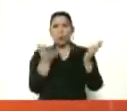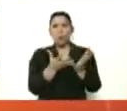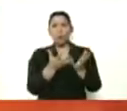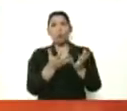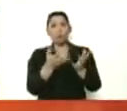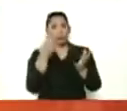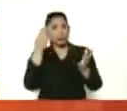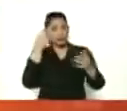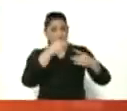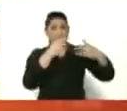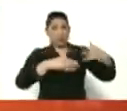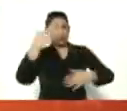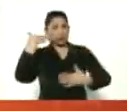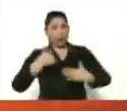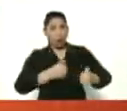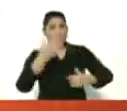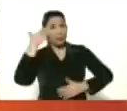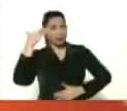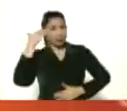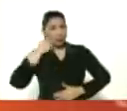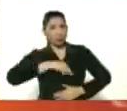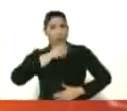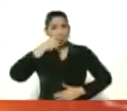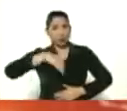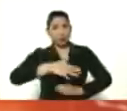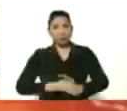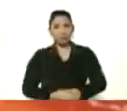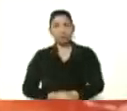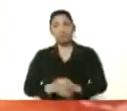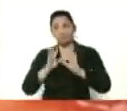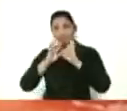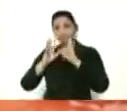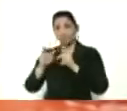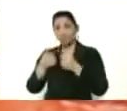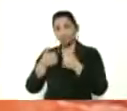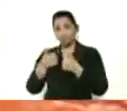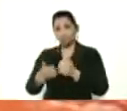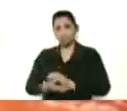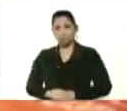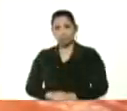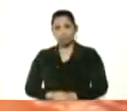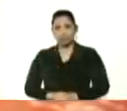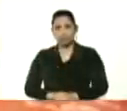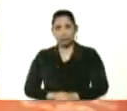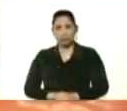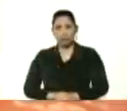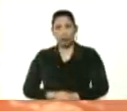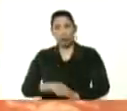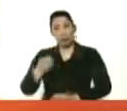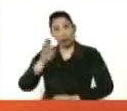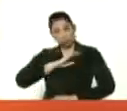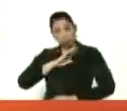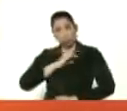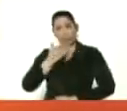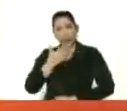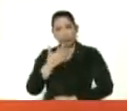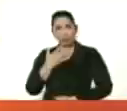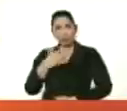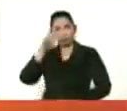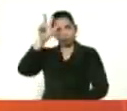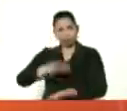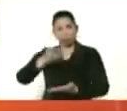pueblo. Bueno, y además, buen comentario. Diría en un juicio a lugar el